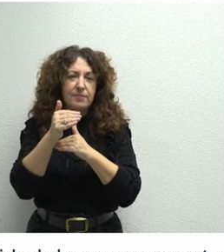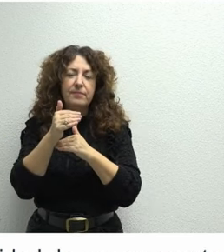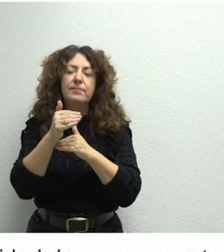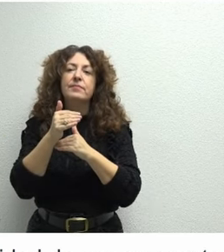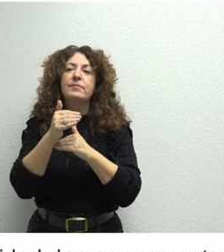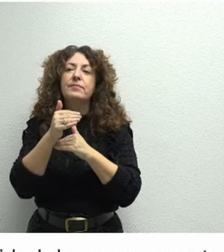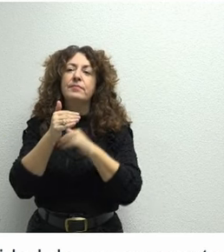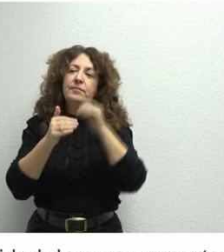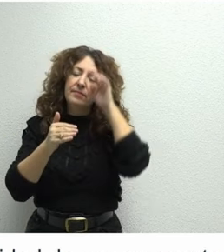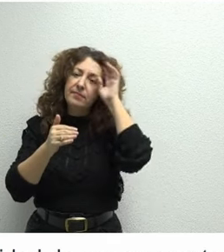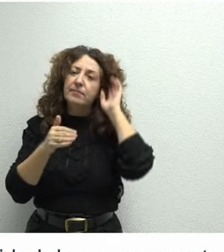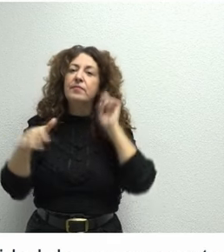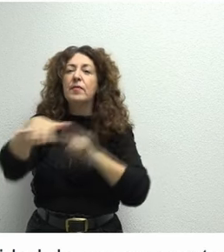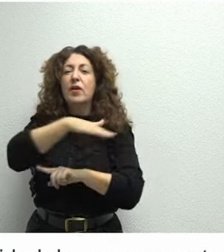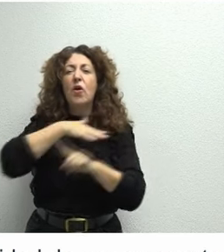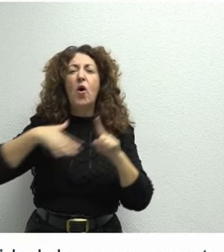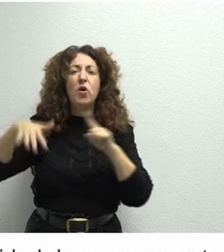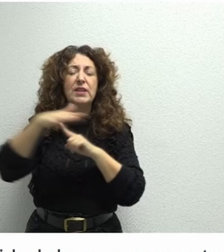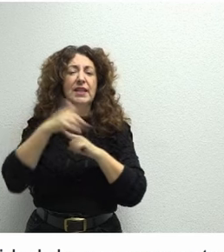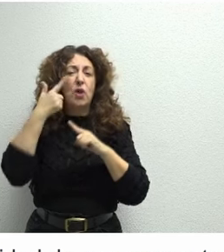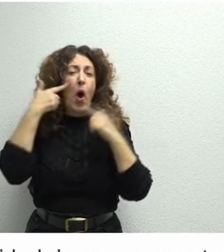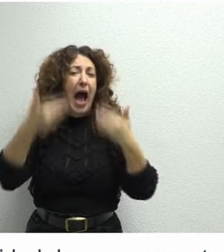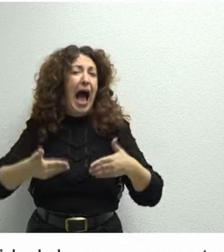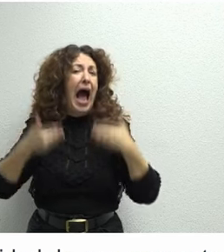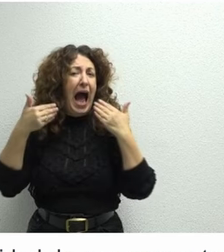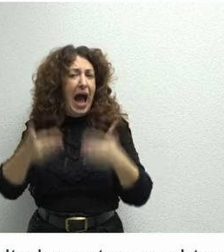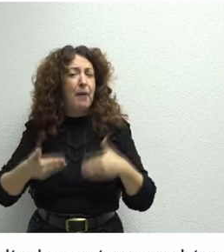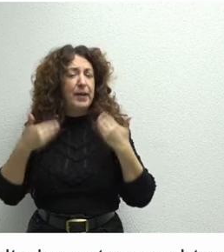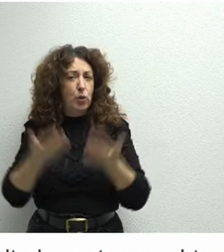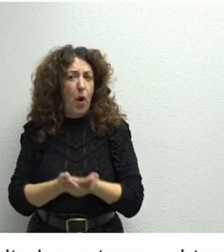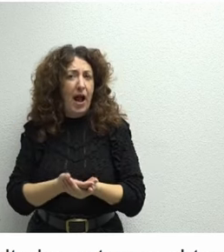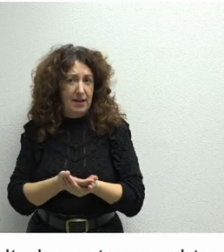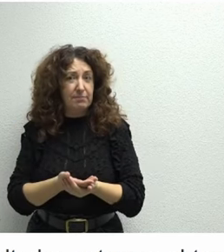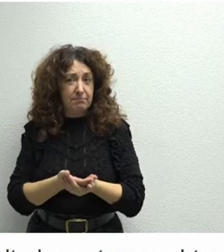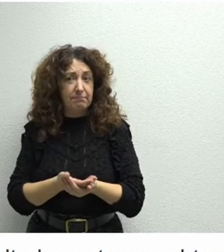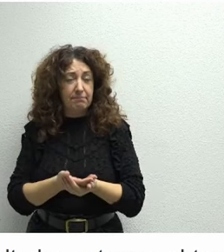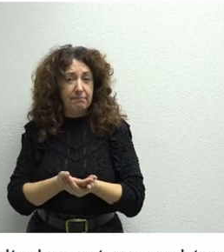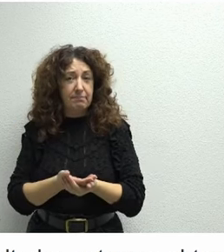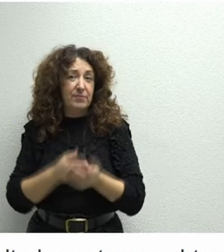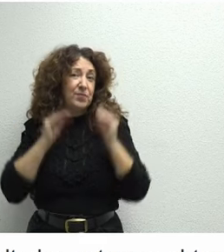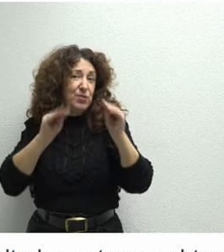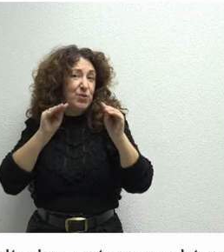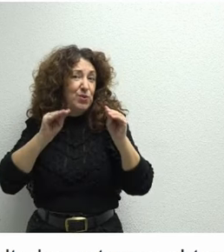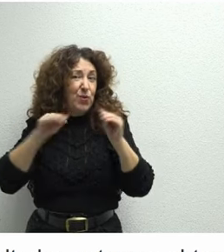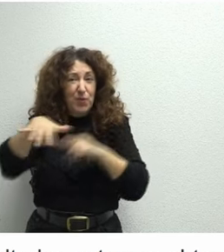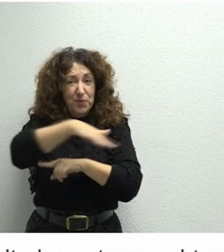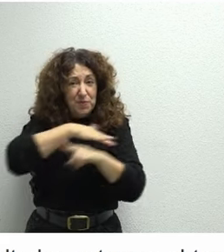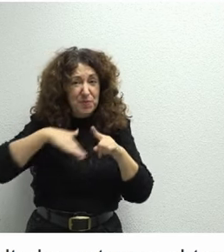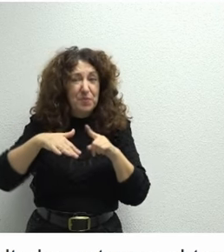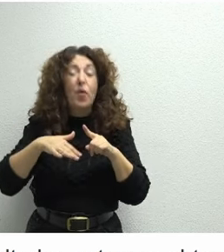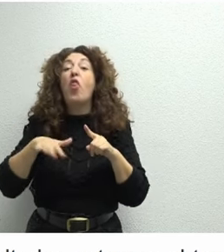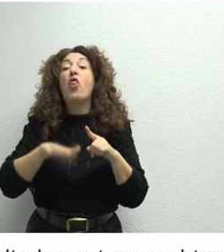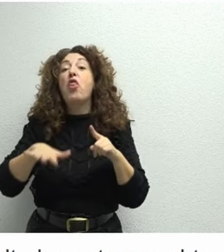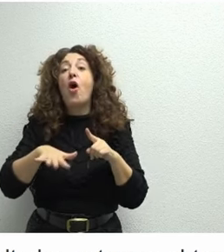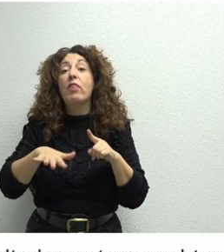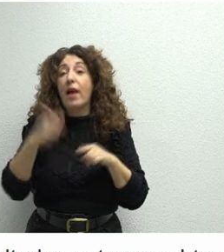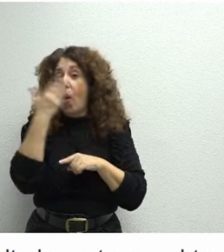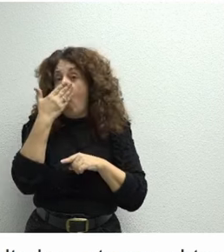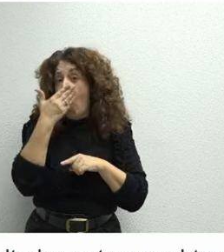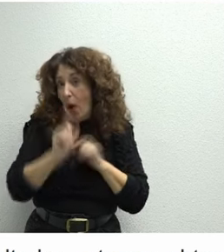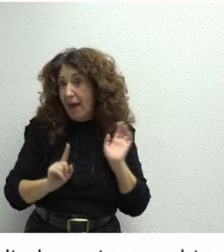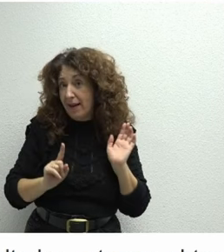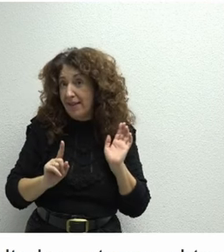atendiendo en el contexto habitual de un eh de un menor que es el cole porque